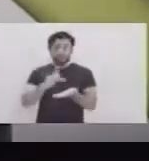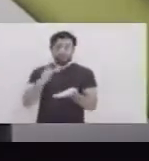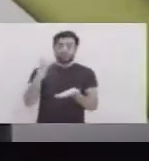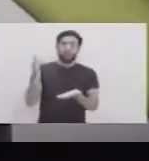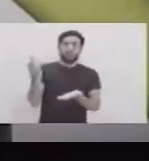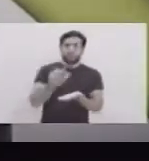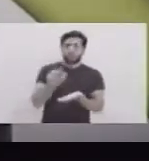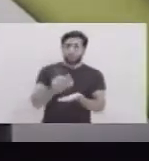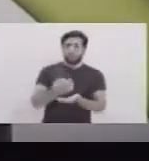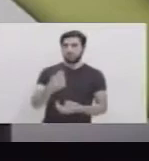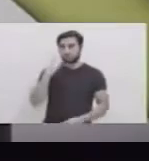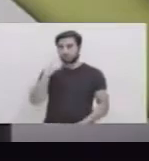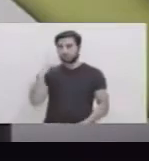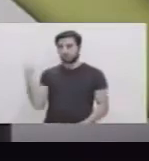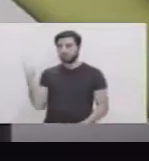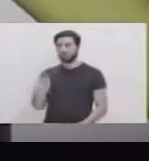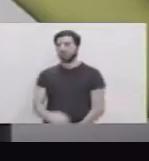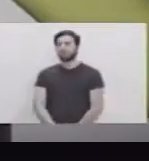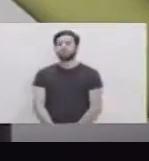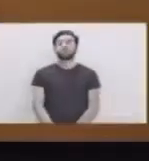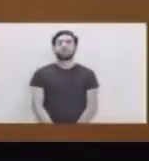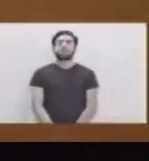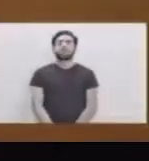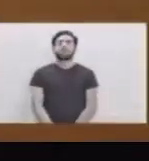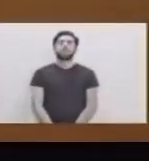tratando de darle un efecto